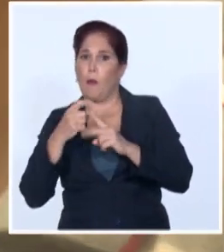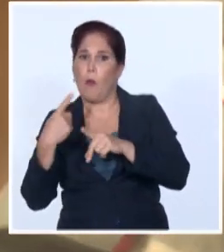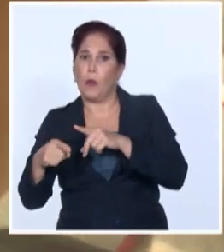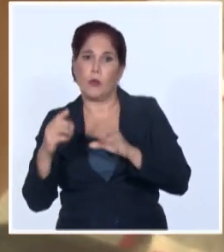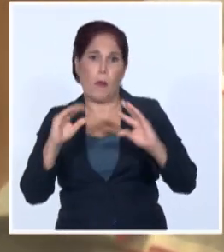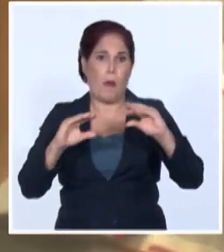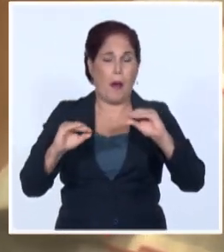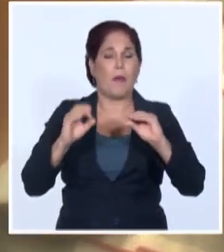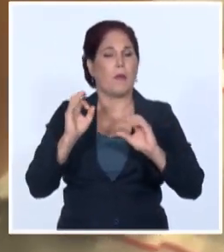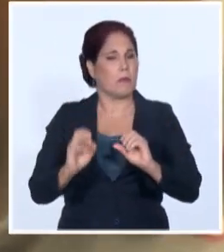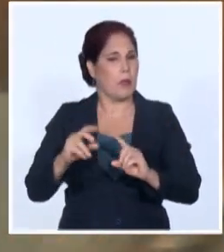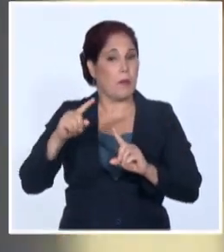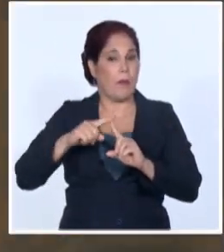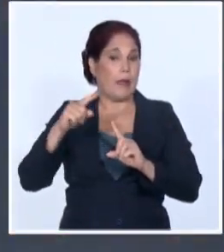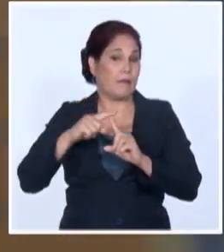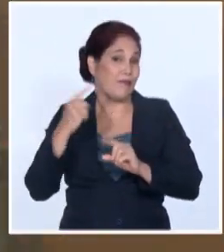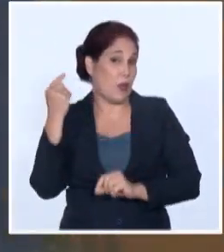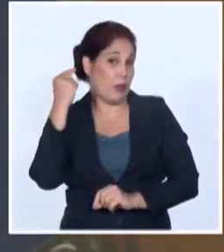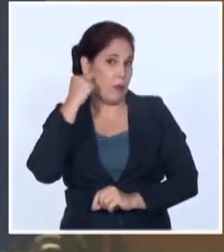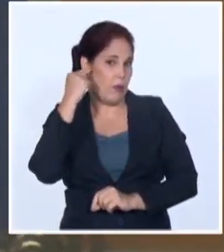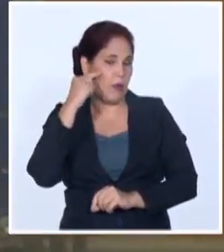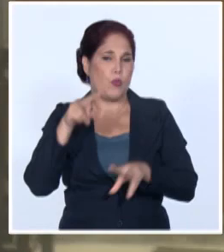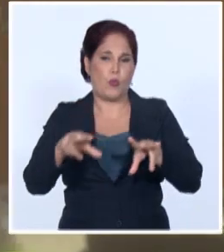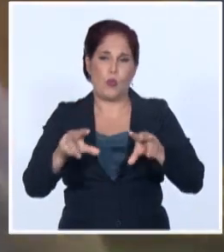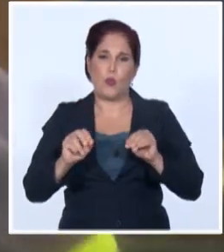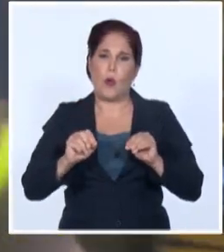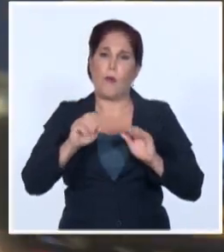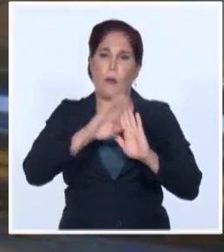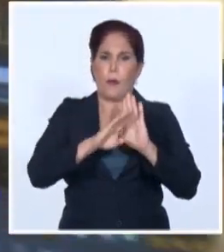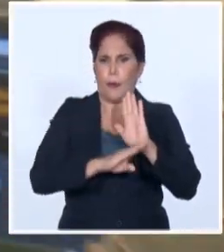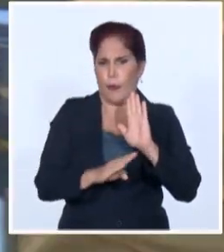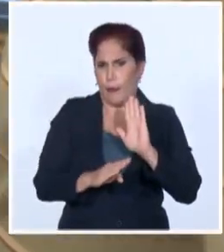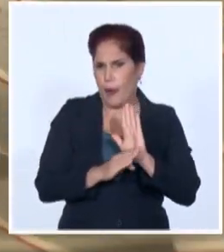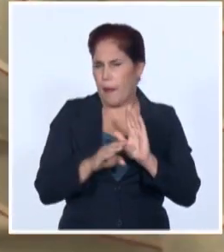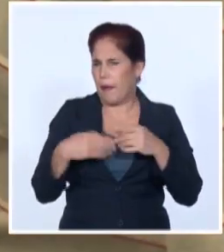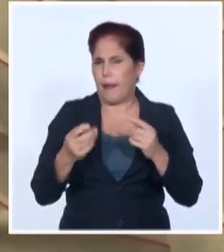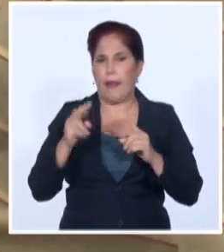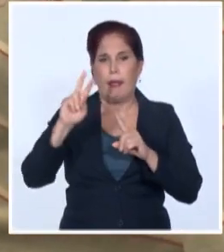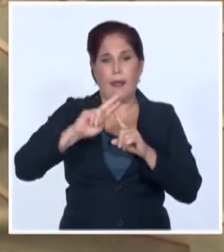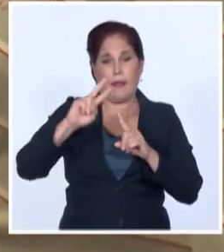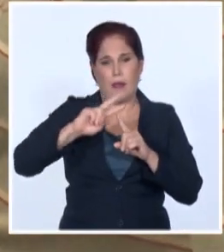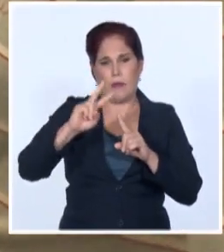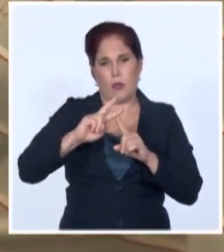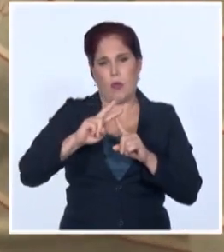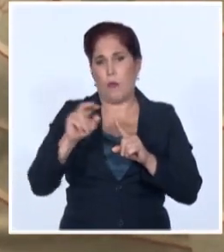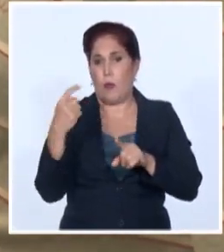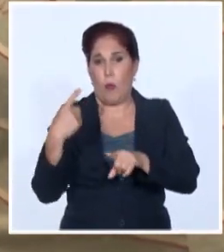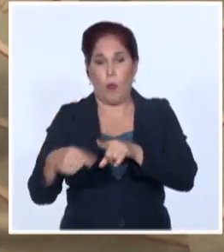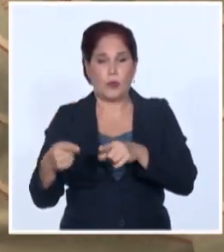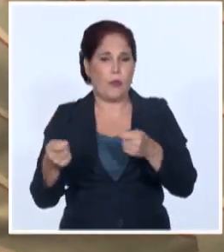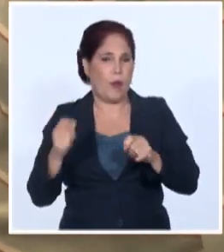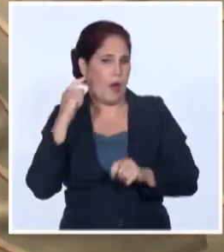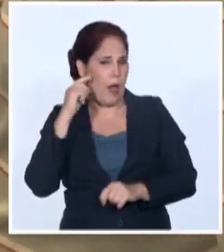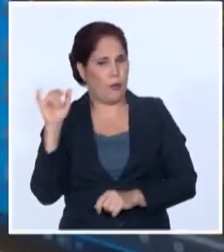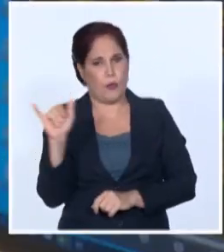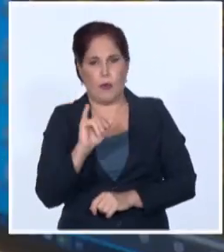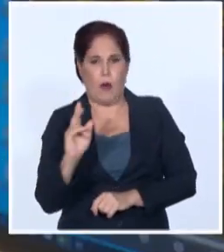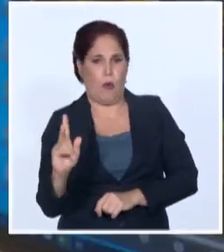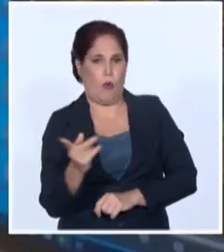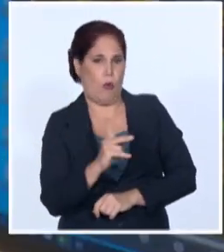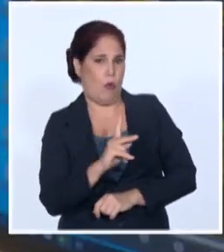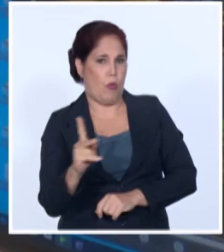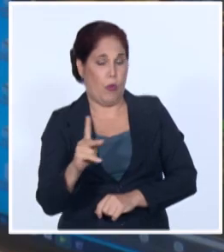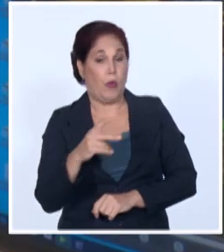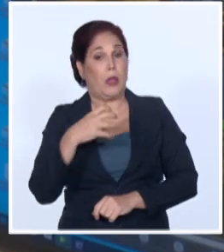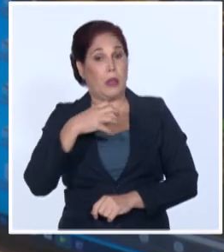prestaciones tecnológicas, el montaje de un nuevo software de transmisión de radio, de programas de radio, el cual permite y dota al realizador de